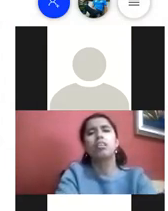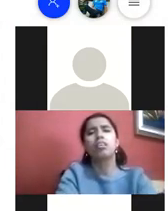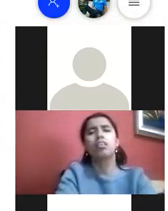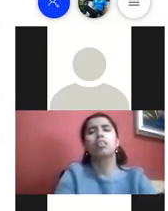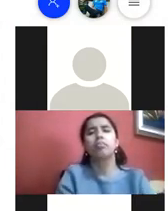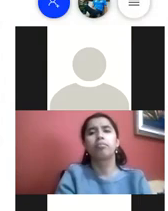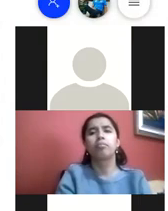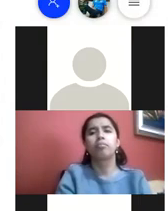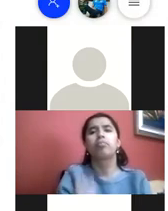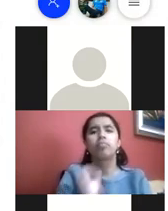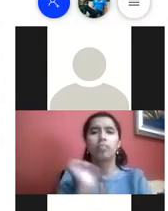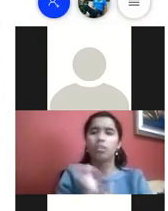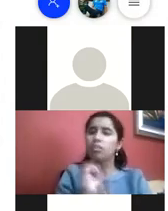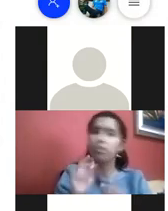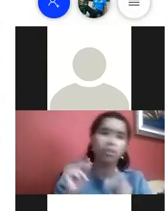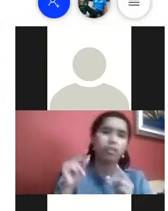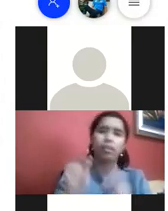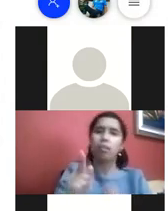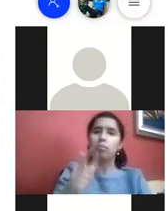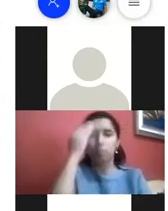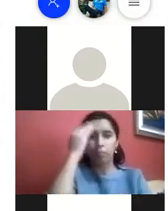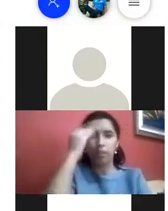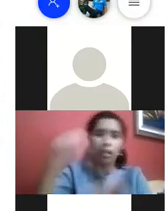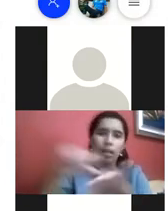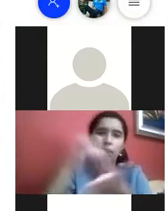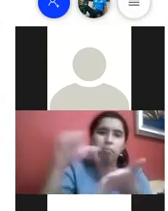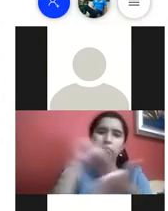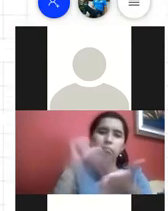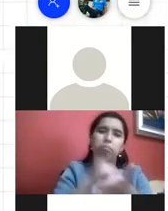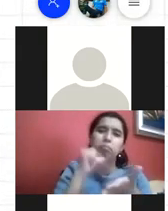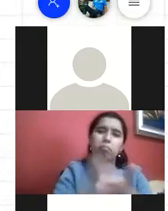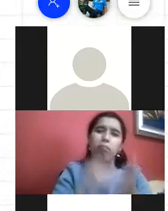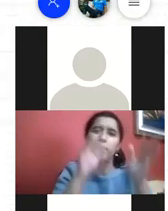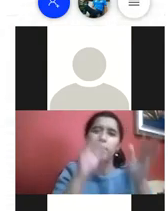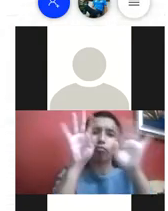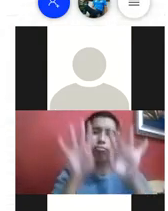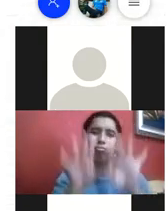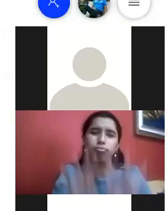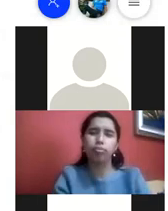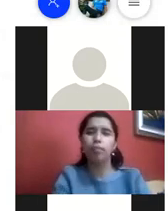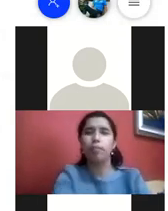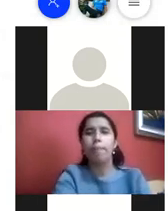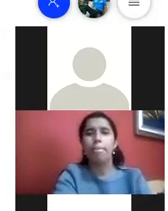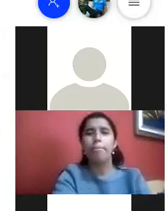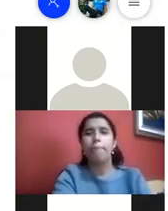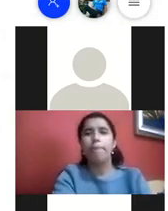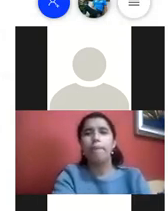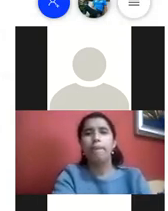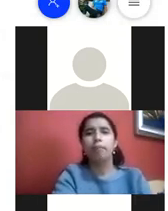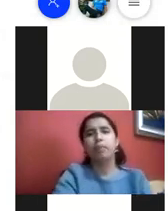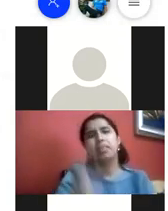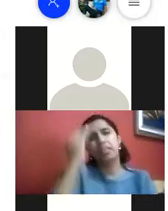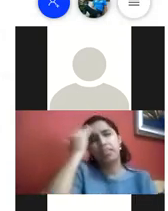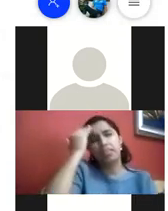entonces automáticamente pueden pasar a la página sin necesidad de hacer ningún procedimiento de estos, porque ya saben quién es el